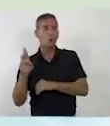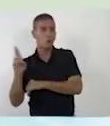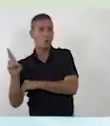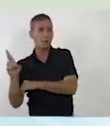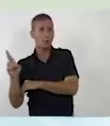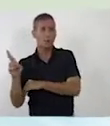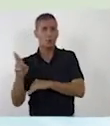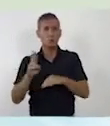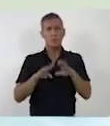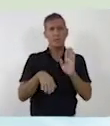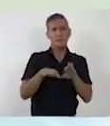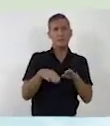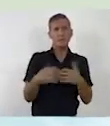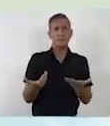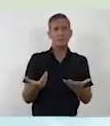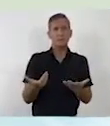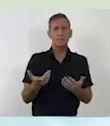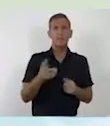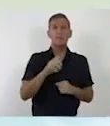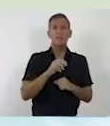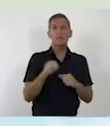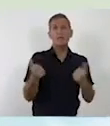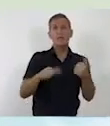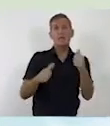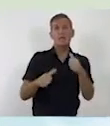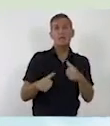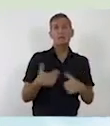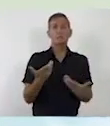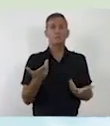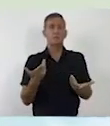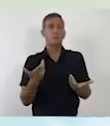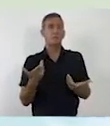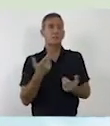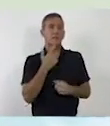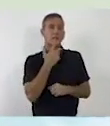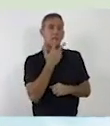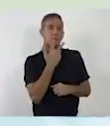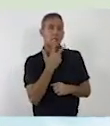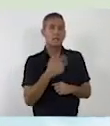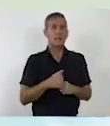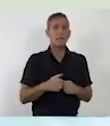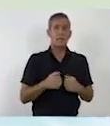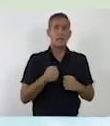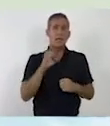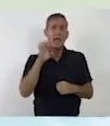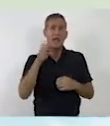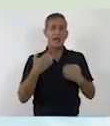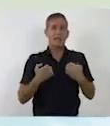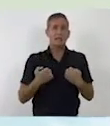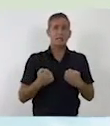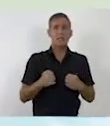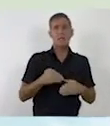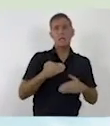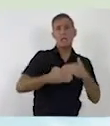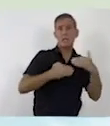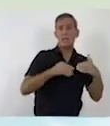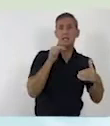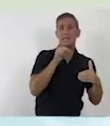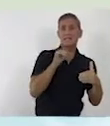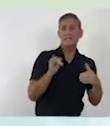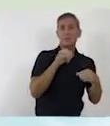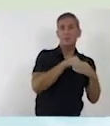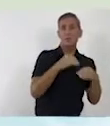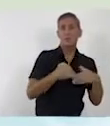a si varían o no los números de oxidación. Y las reacciones químicas atendiendo a la energía que está involucrada en esos procesos, es decir, las